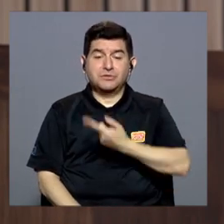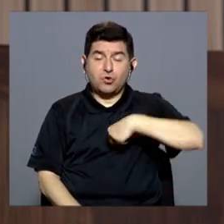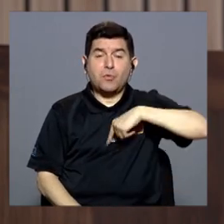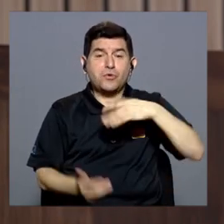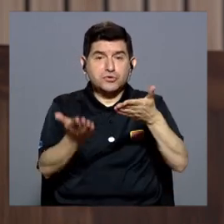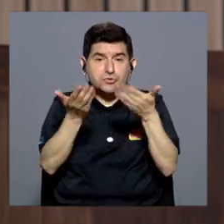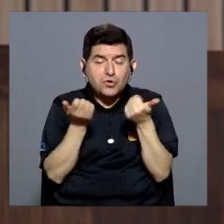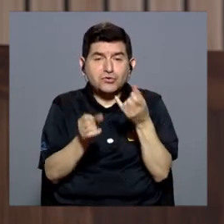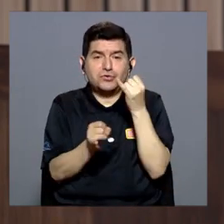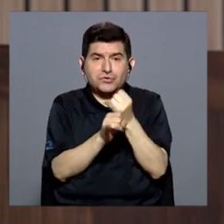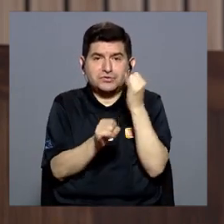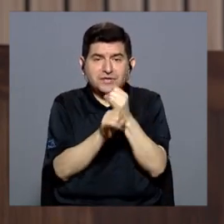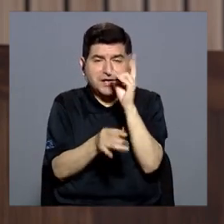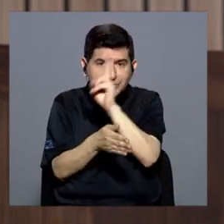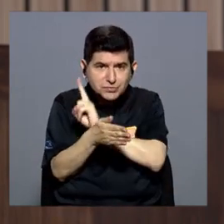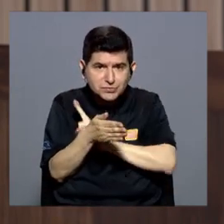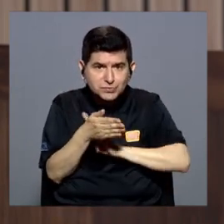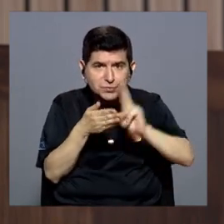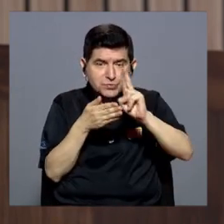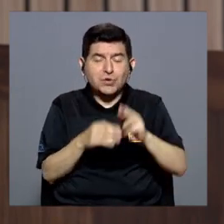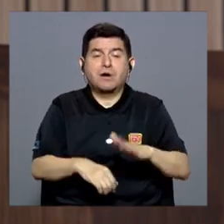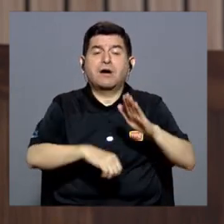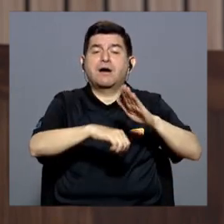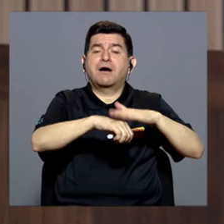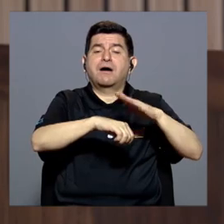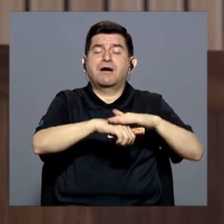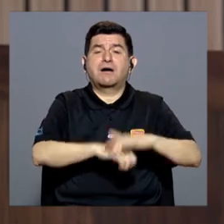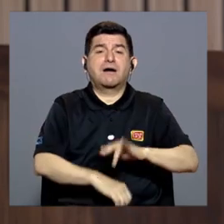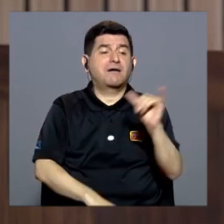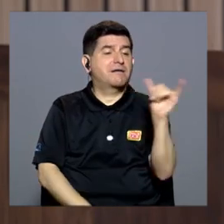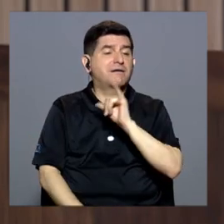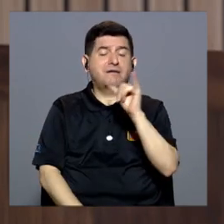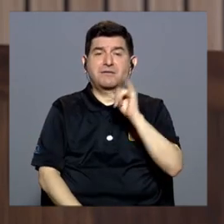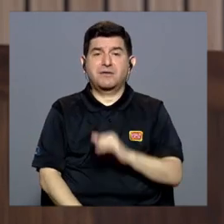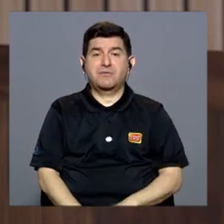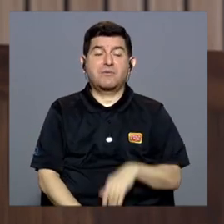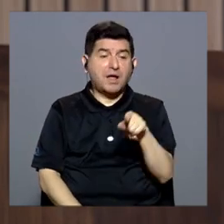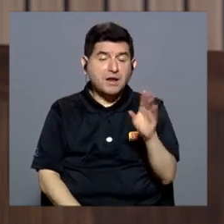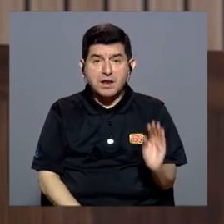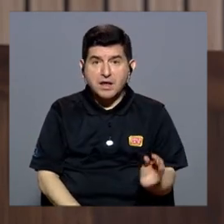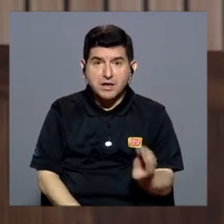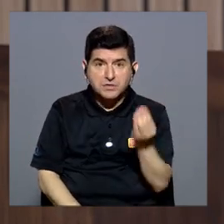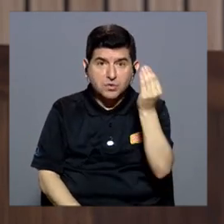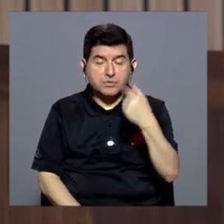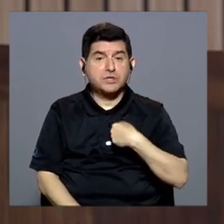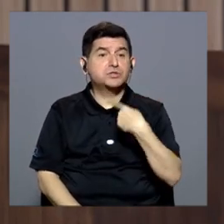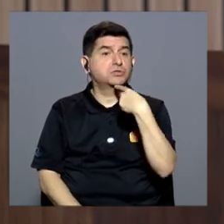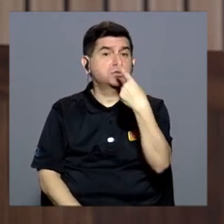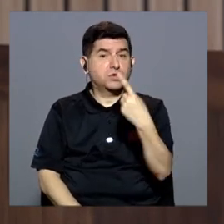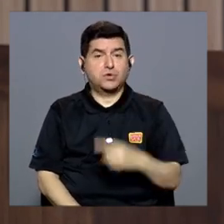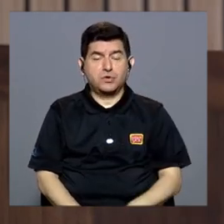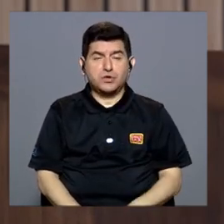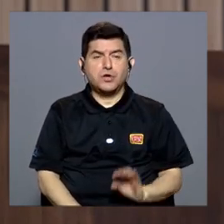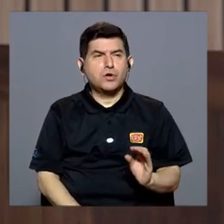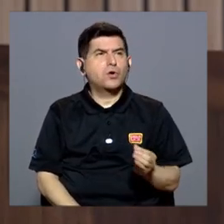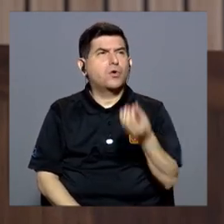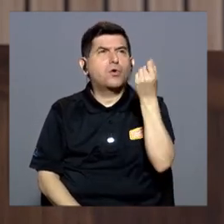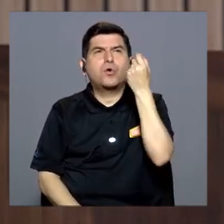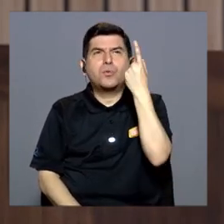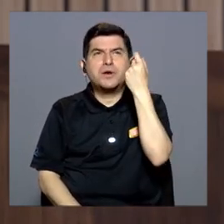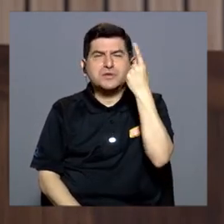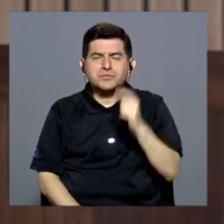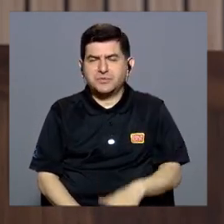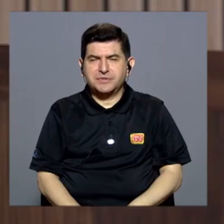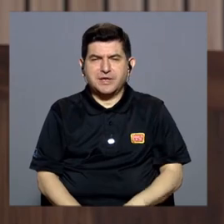que sea la institución universitaria, es lo que permite que también esta juventud, lo digo porque juventud entendida en su